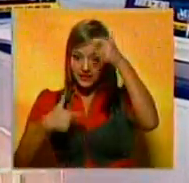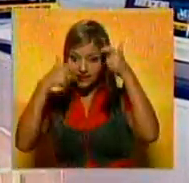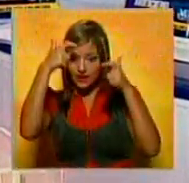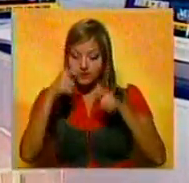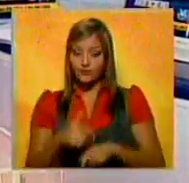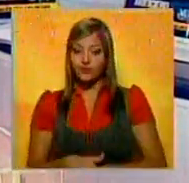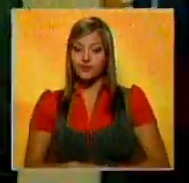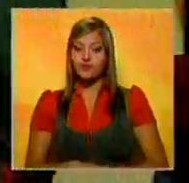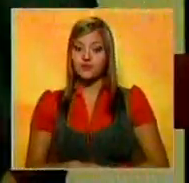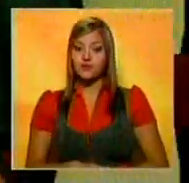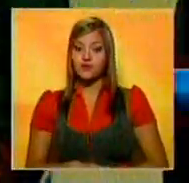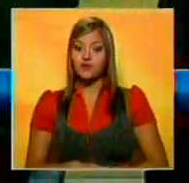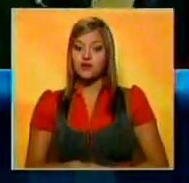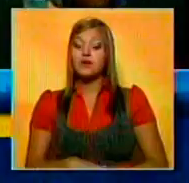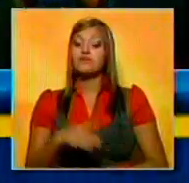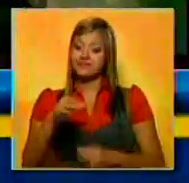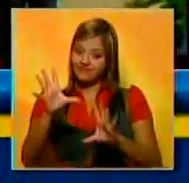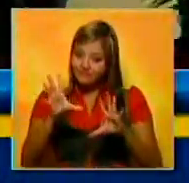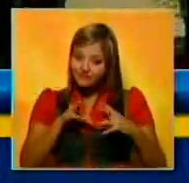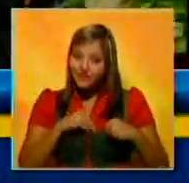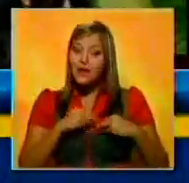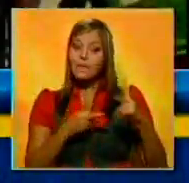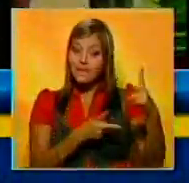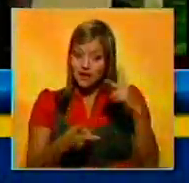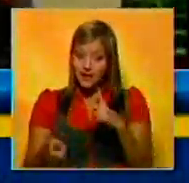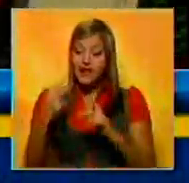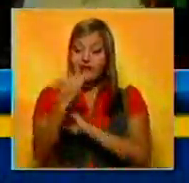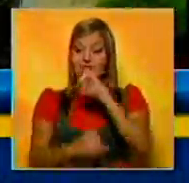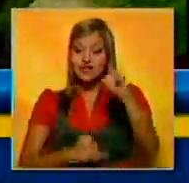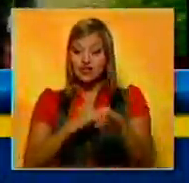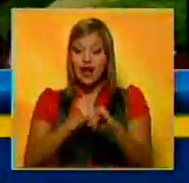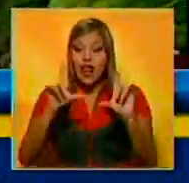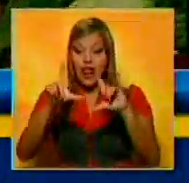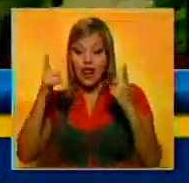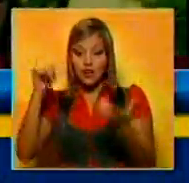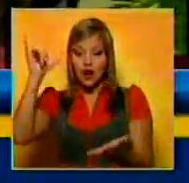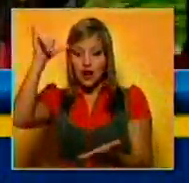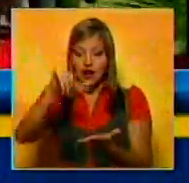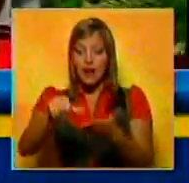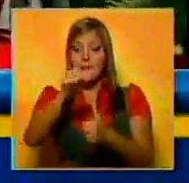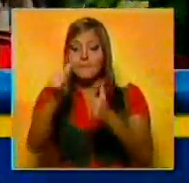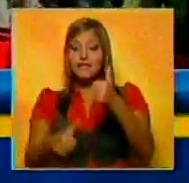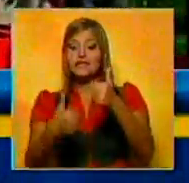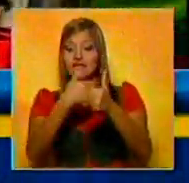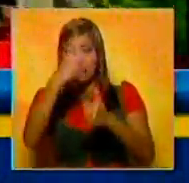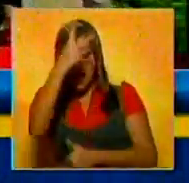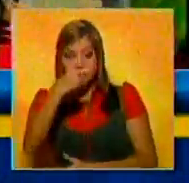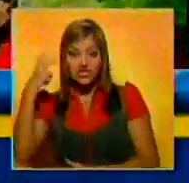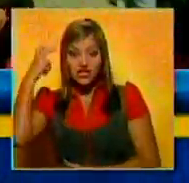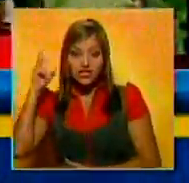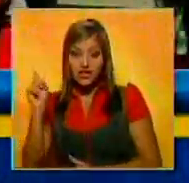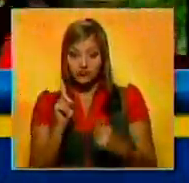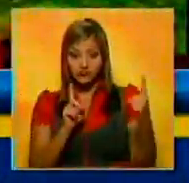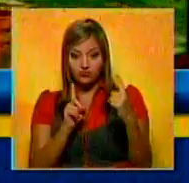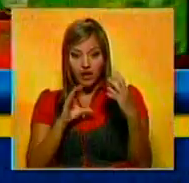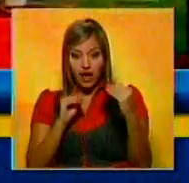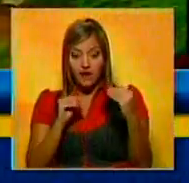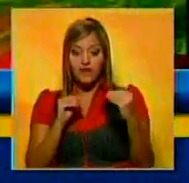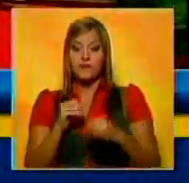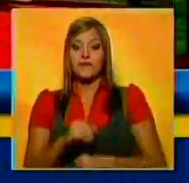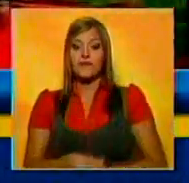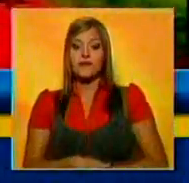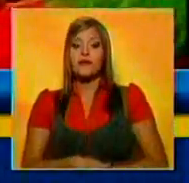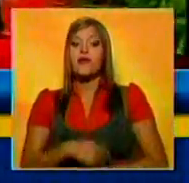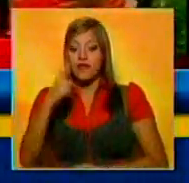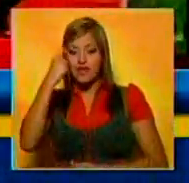Chávez frías Morales fue recibido en el Aeropuerto Internacional Simón Bolívar por el vicecanciller temir porras el día pasados el